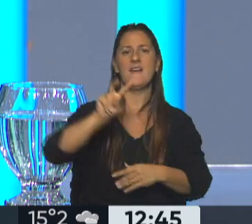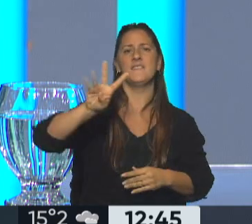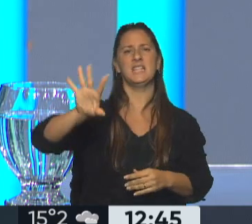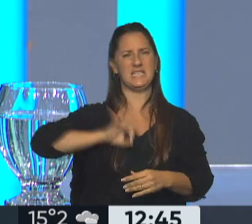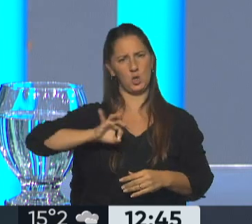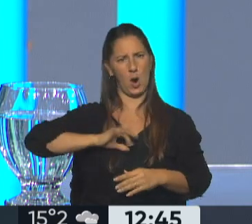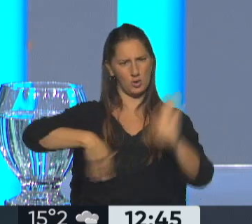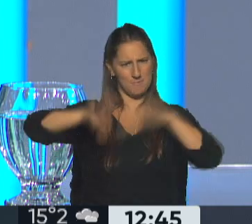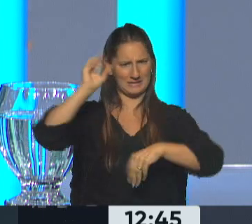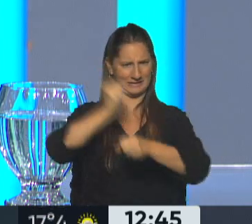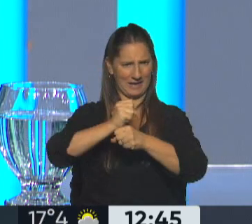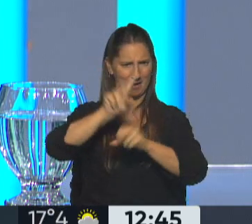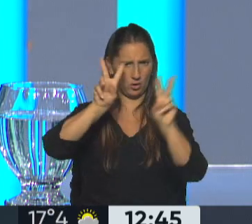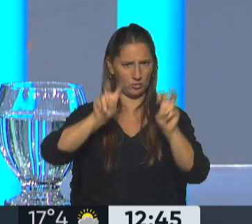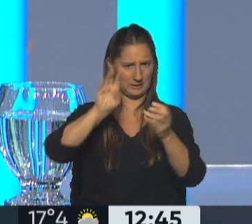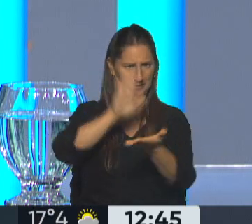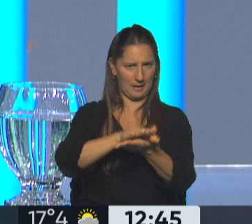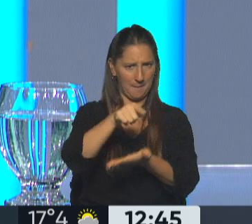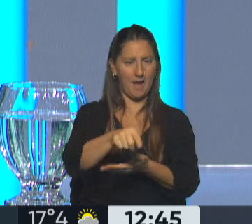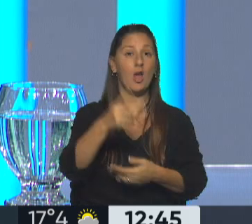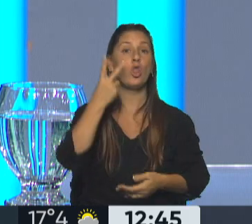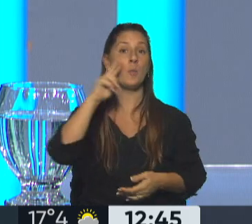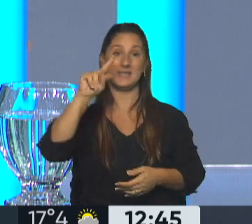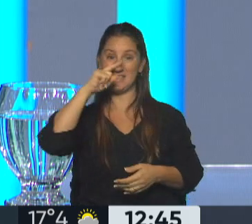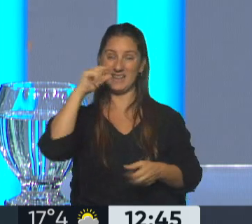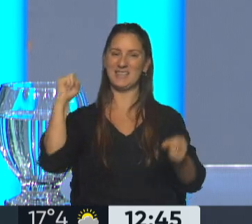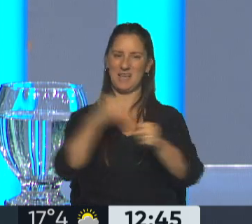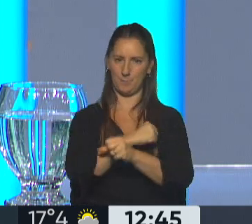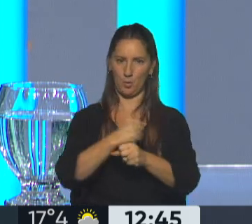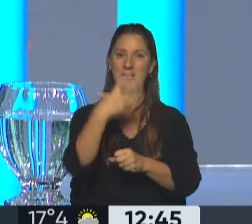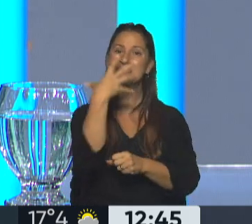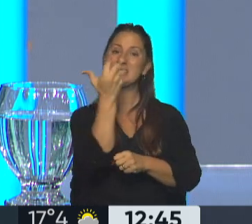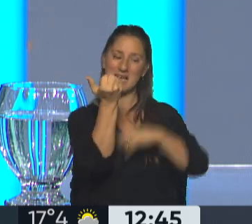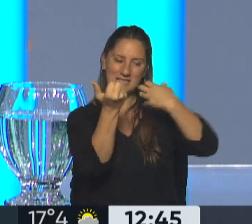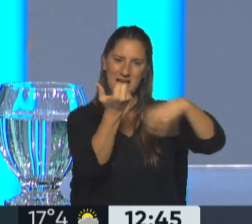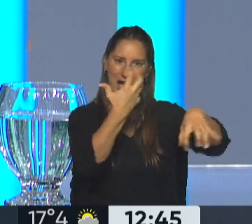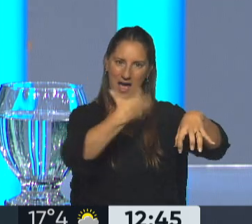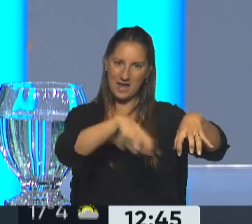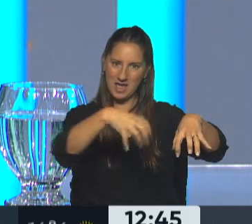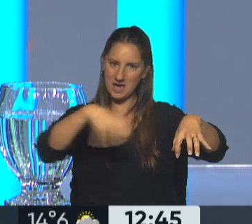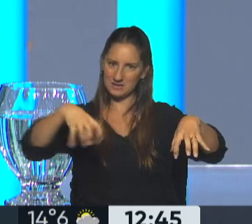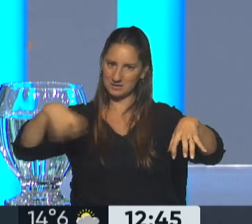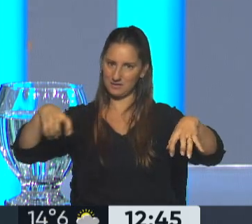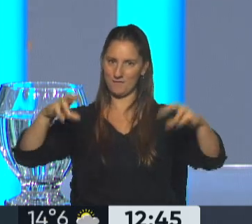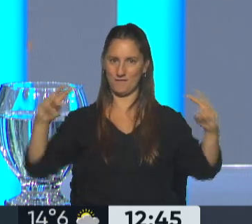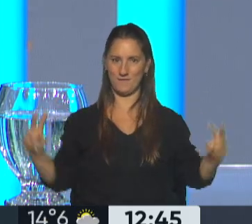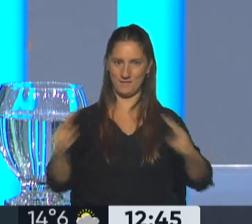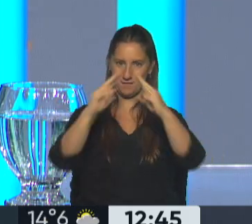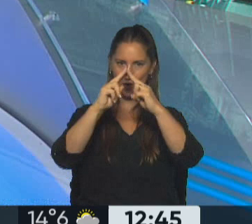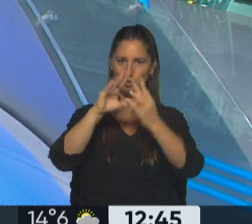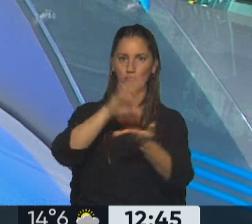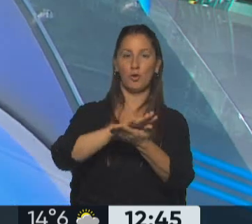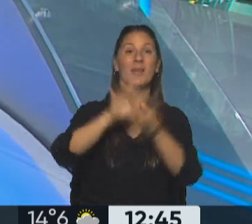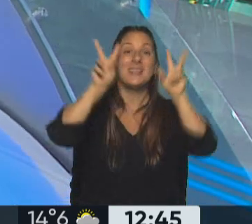años y se aprobó en el 2007. Y además tiene 6 áreas del mandato de este foro permanente para las